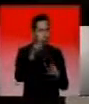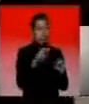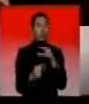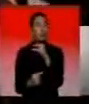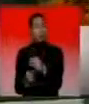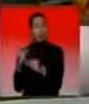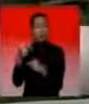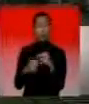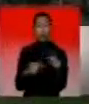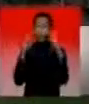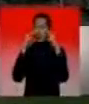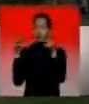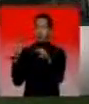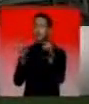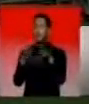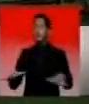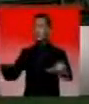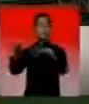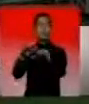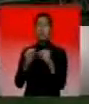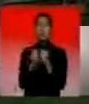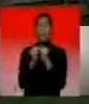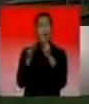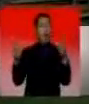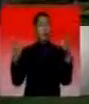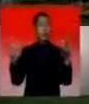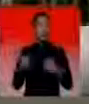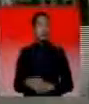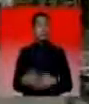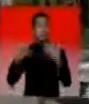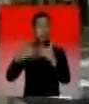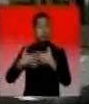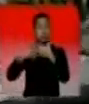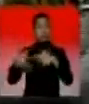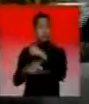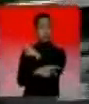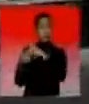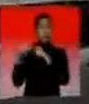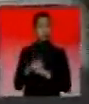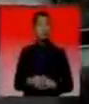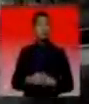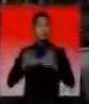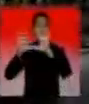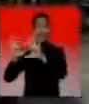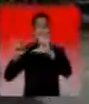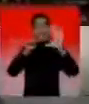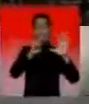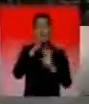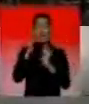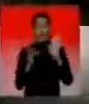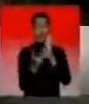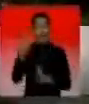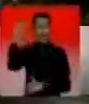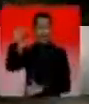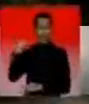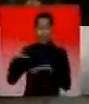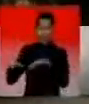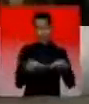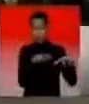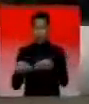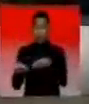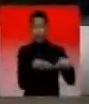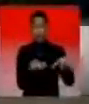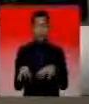abre ante nuestros ojos la magnitud de esta infraestructura que el 16 de abril pasado a las 18 horas 58 minutos soportó el